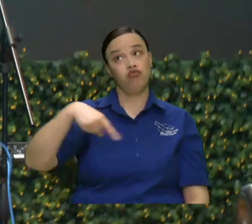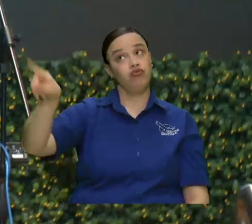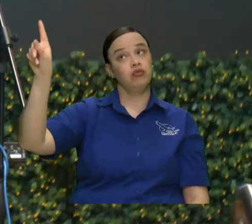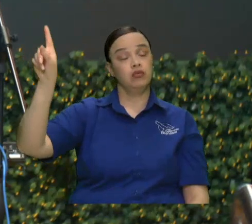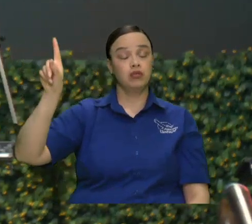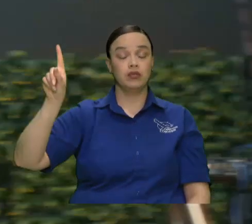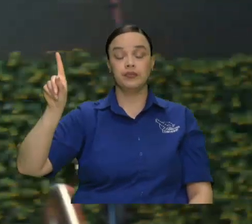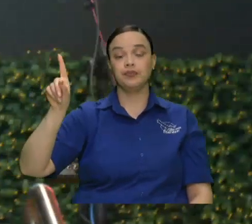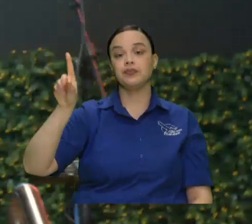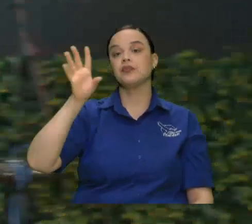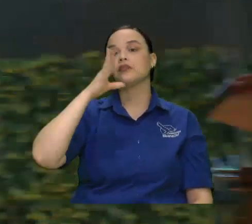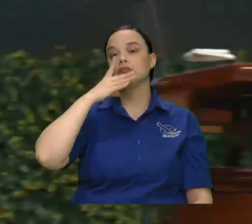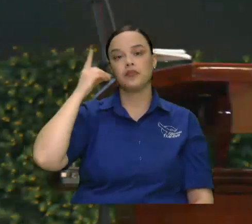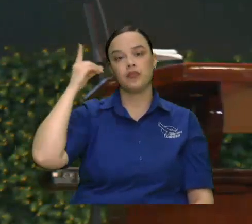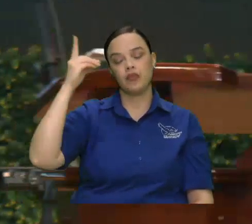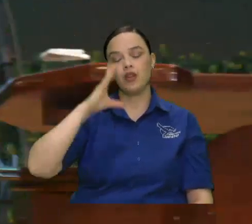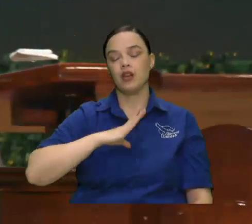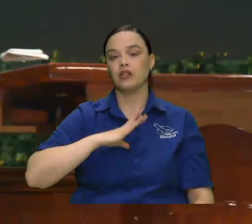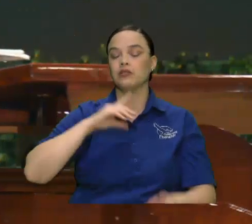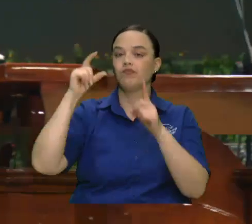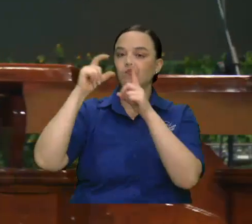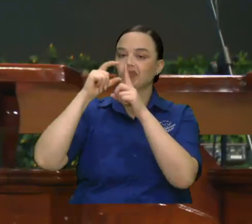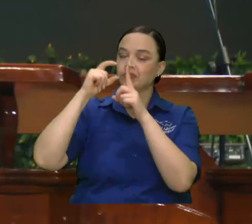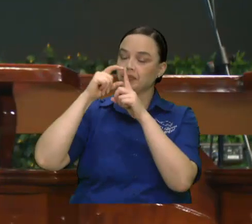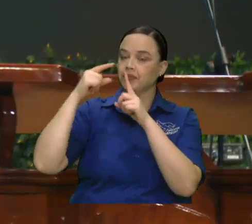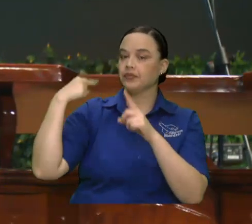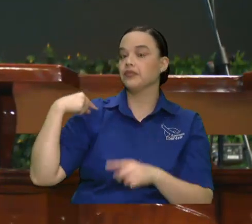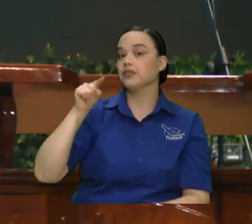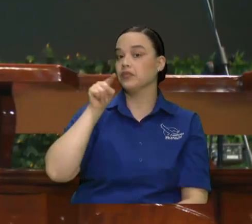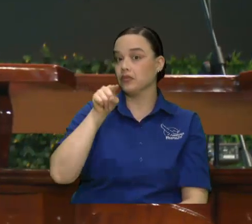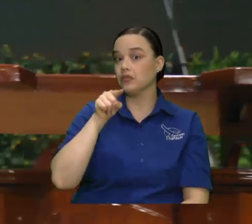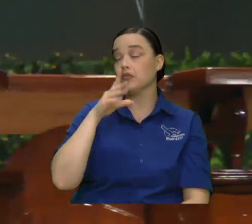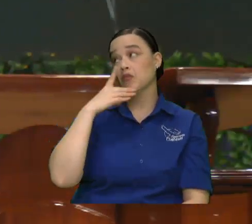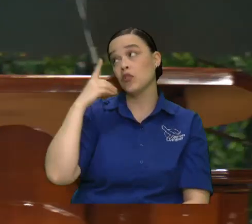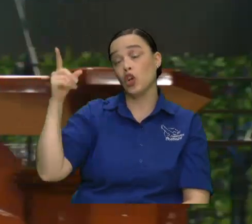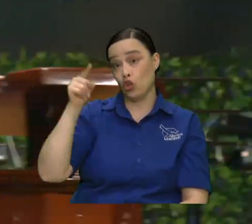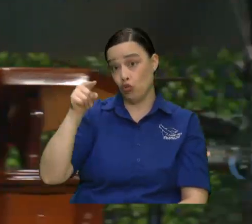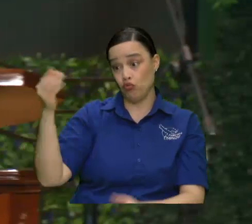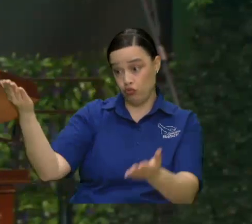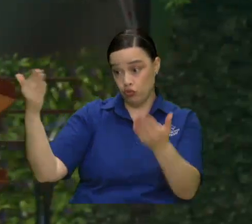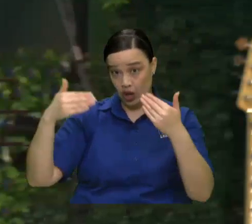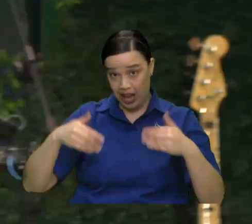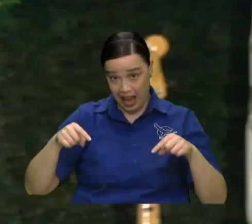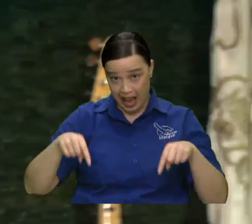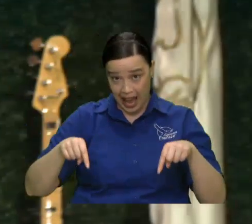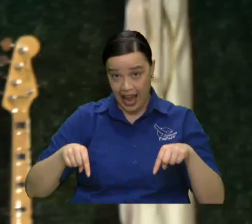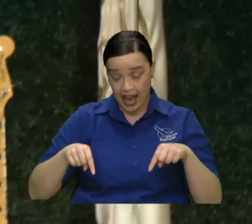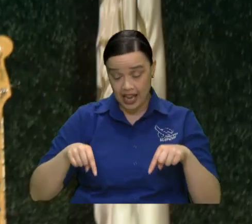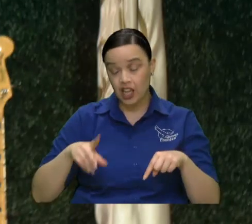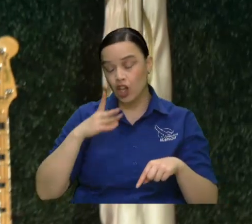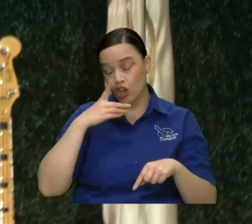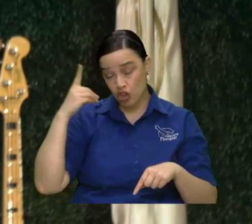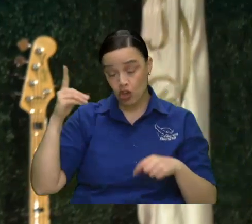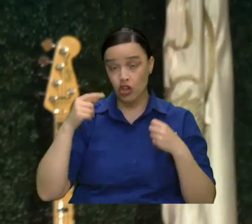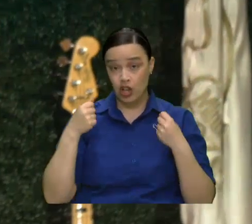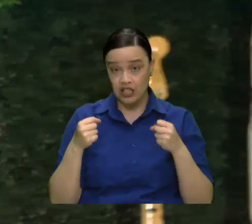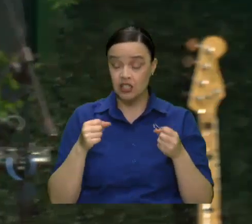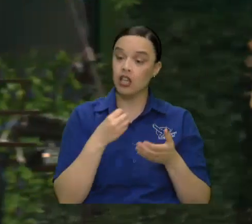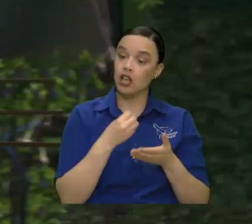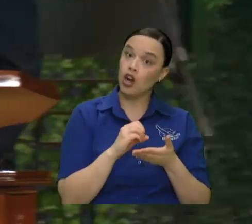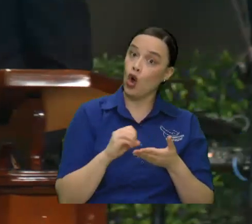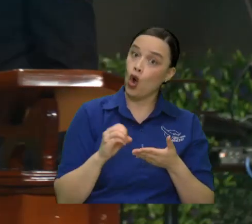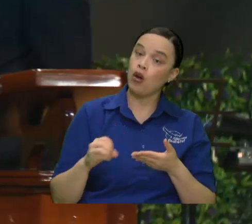dios tiene una palabra para usted si dios lo trajo es porque dios va a hacer una obra con usted hermano hay una palabra de